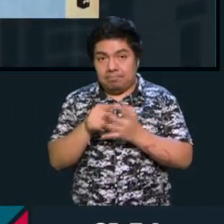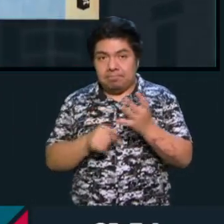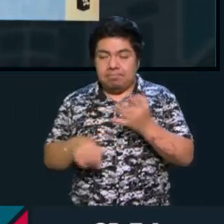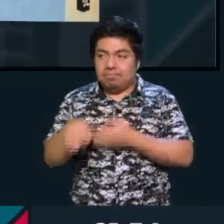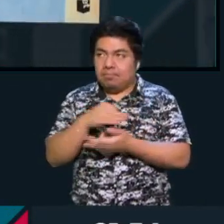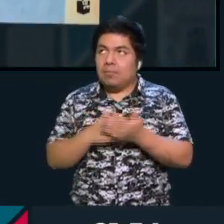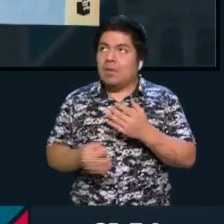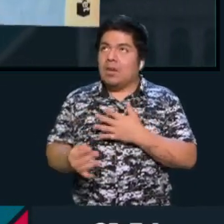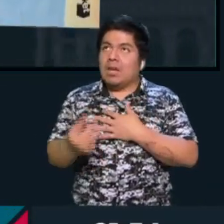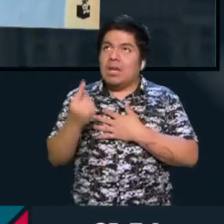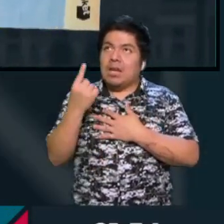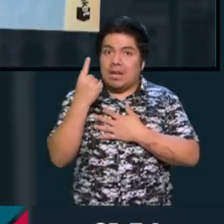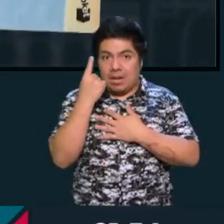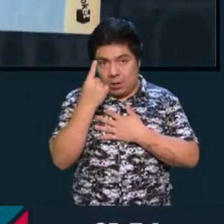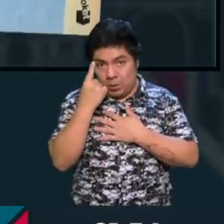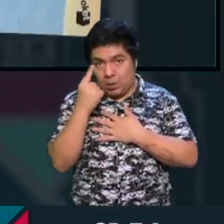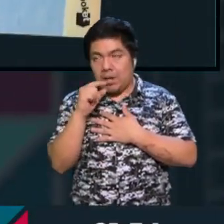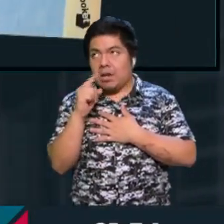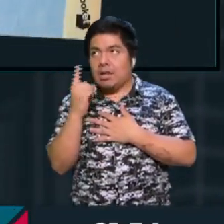ocurrió el 1